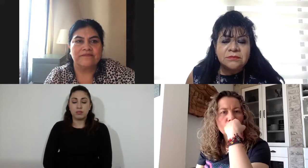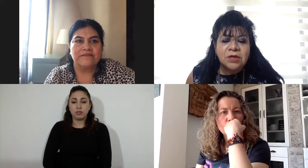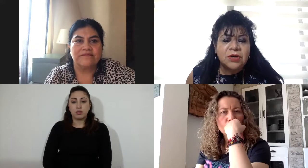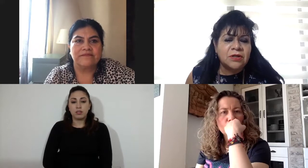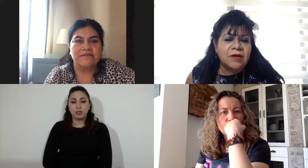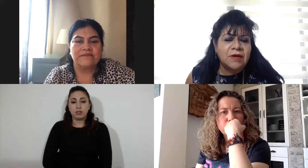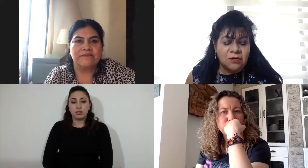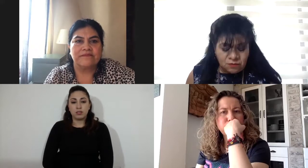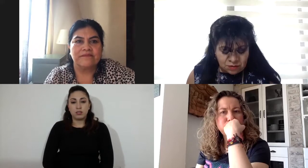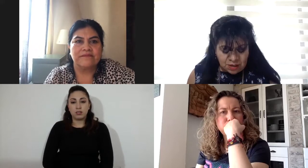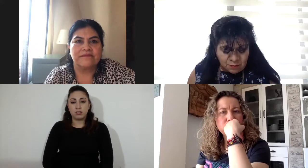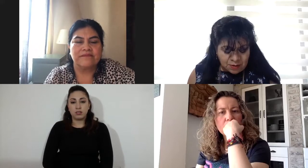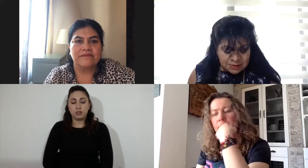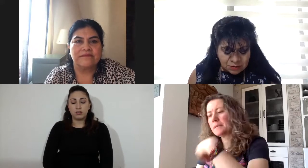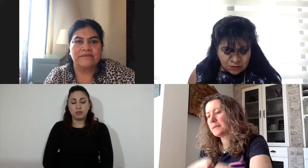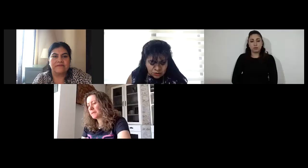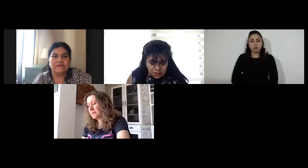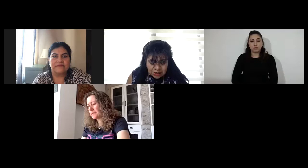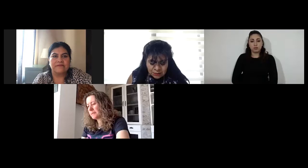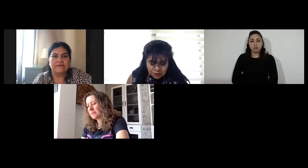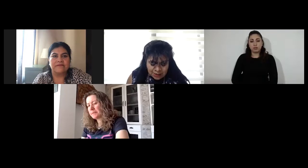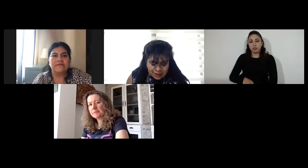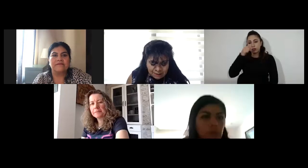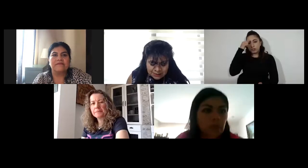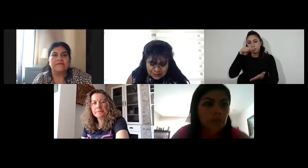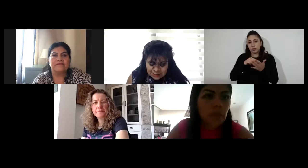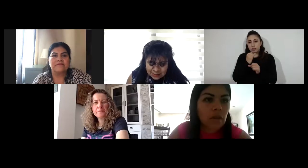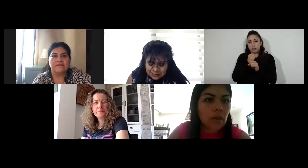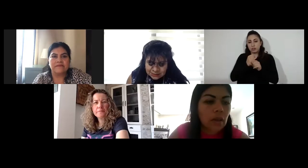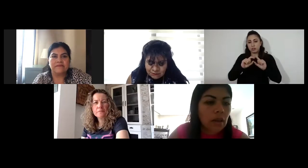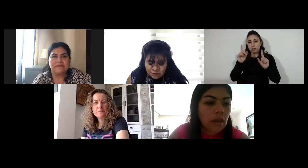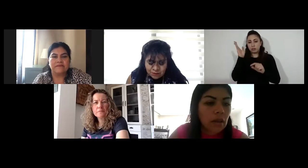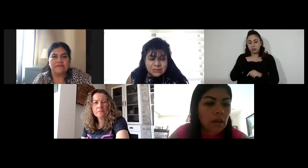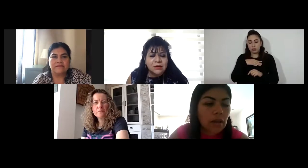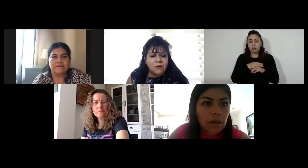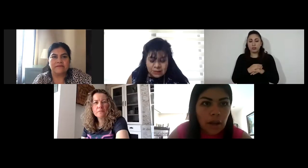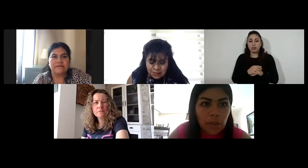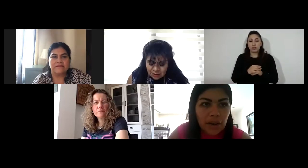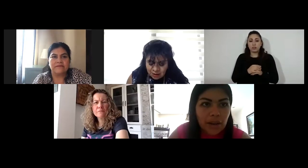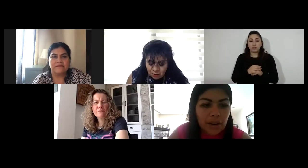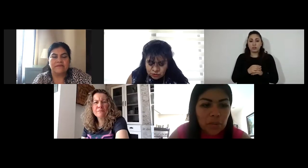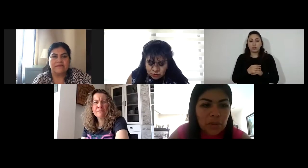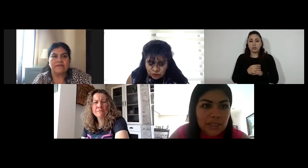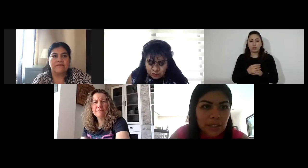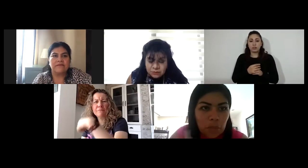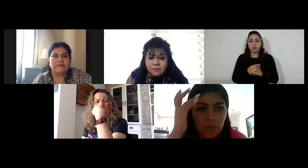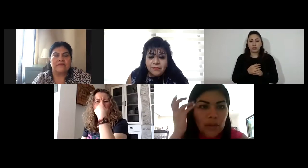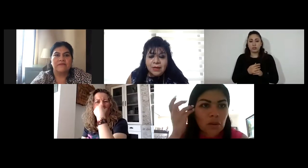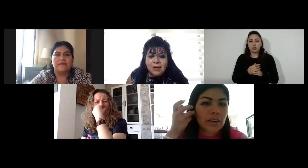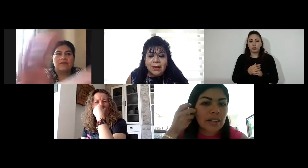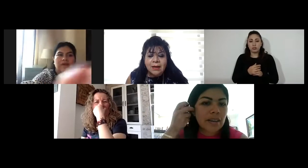Creo que todavía no tiene problemas. Diputada Presidenta. Se informa que se encuentran ocho.